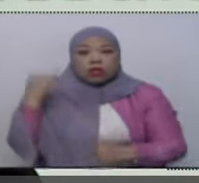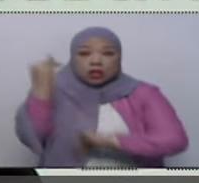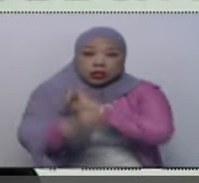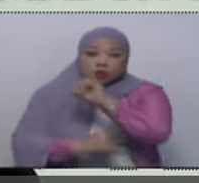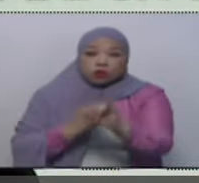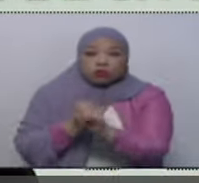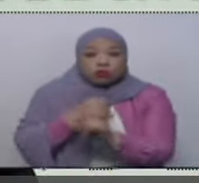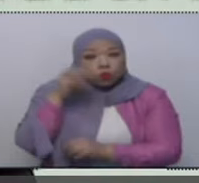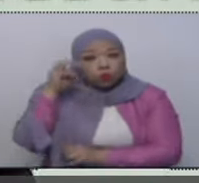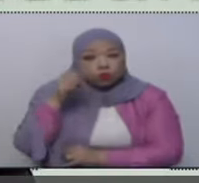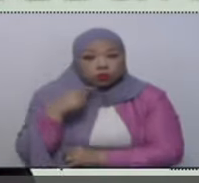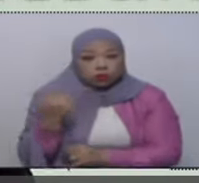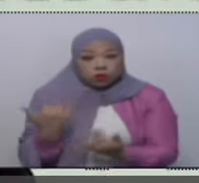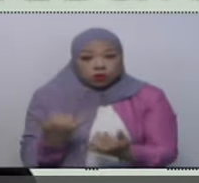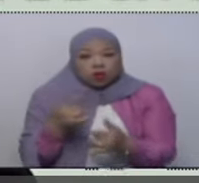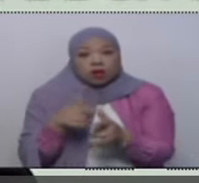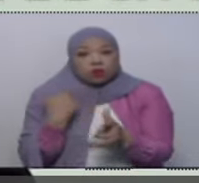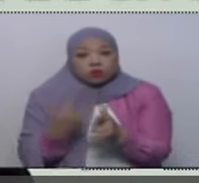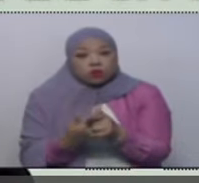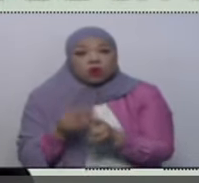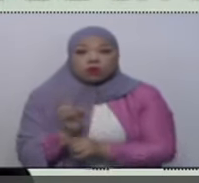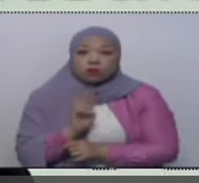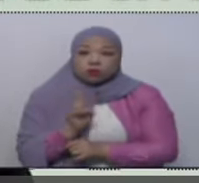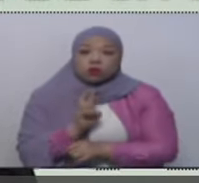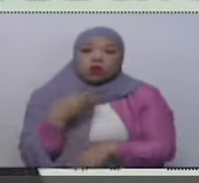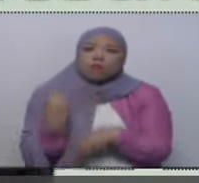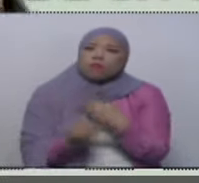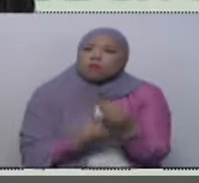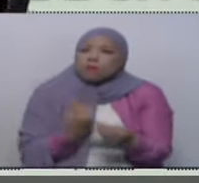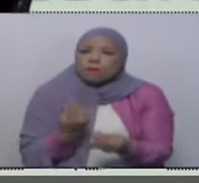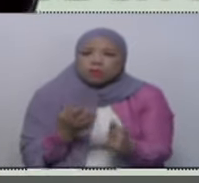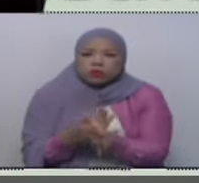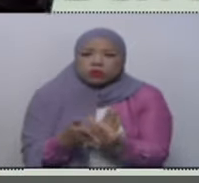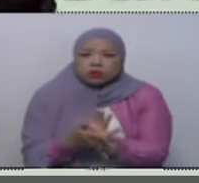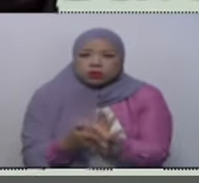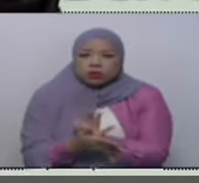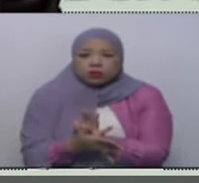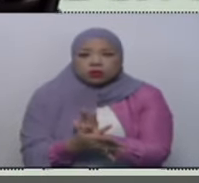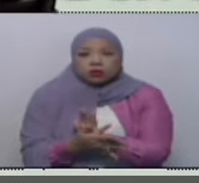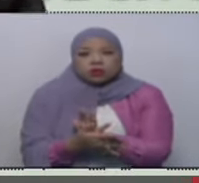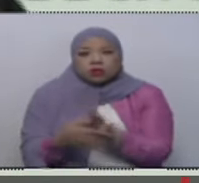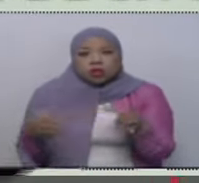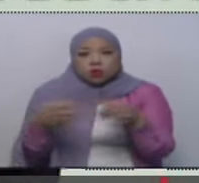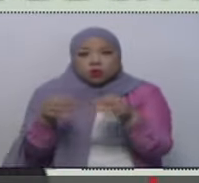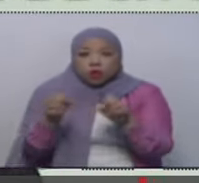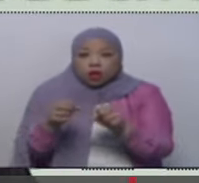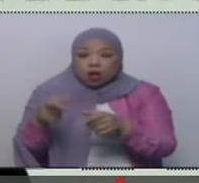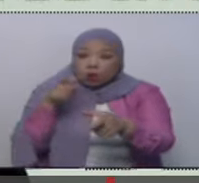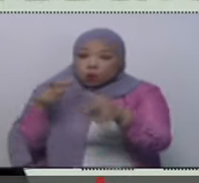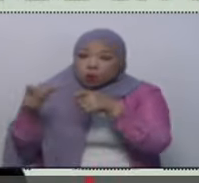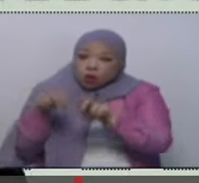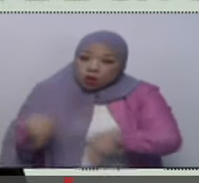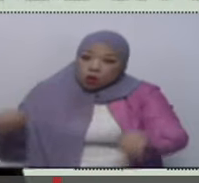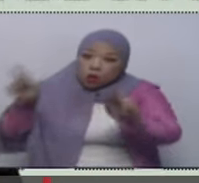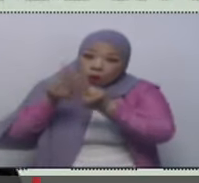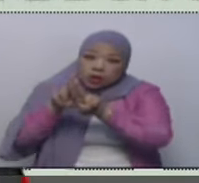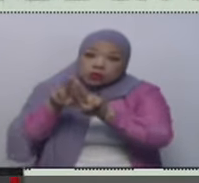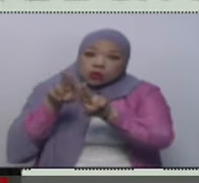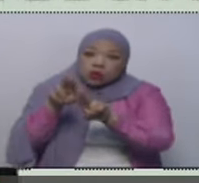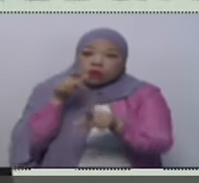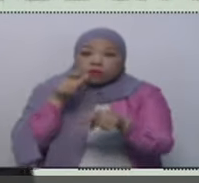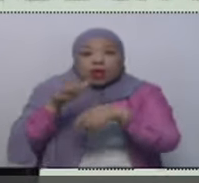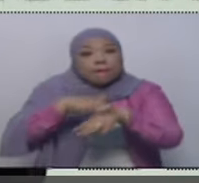internacionales. En ese sentido, ¿un país qué puede hacer? Ir al Consejo de Seguridad, Naciones Unidas,